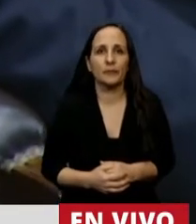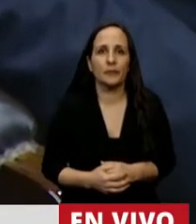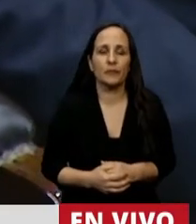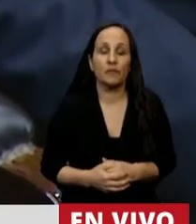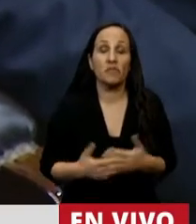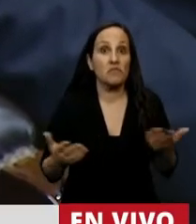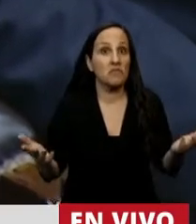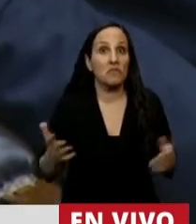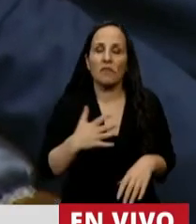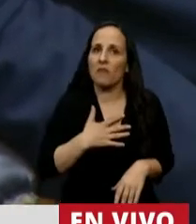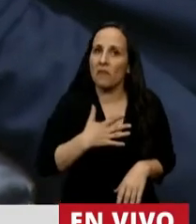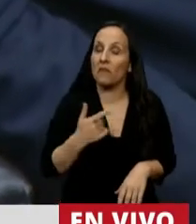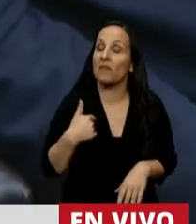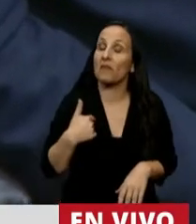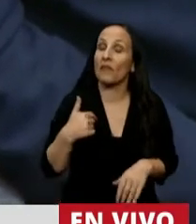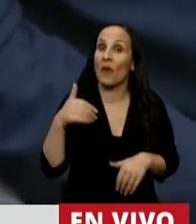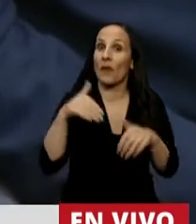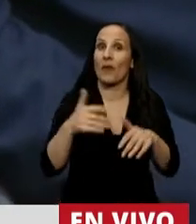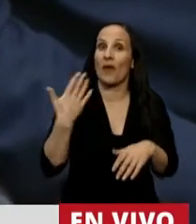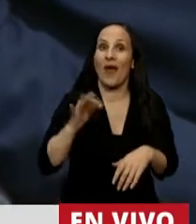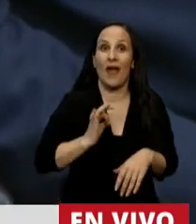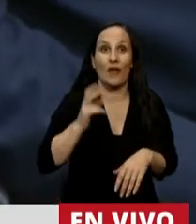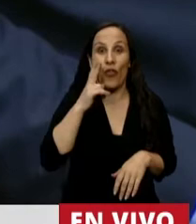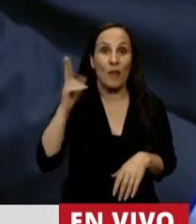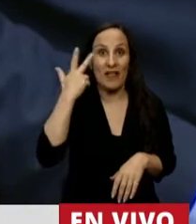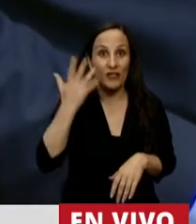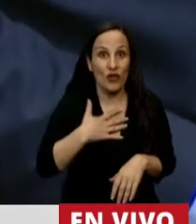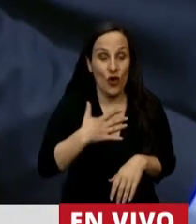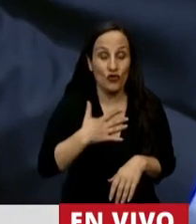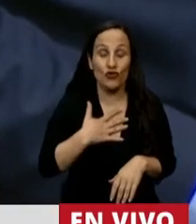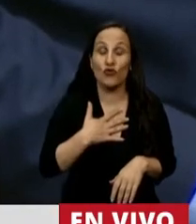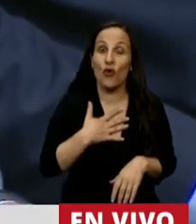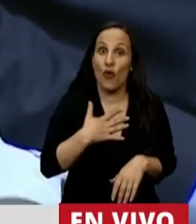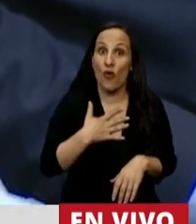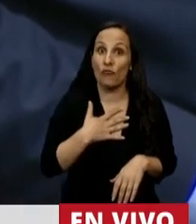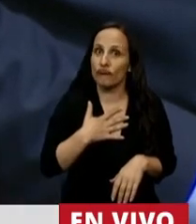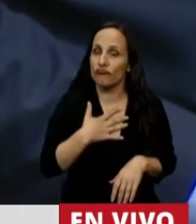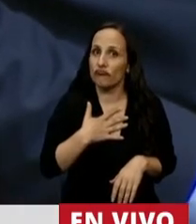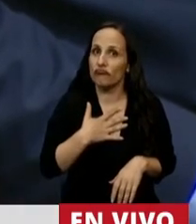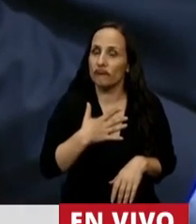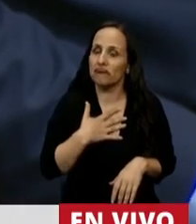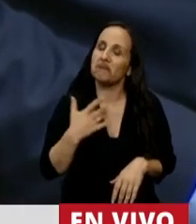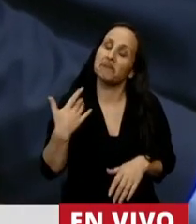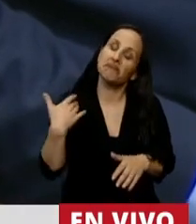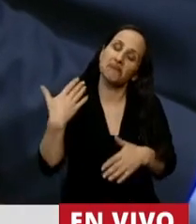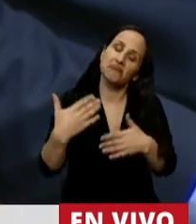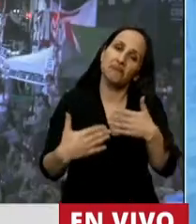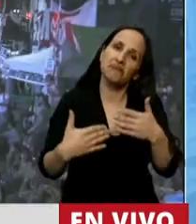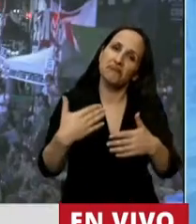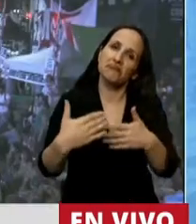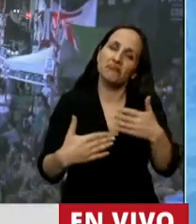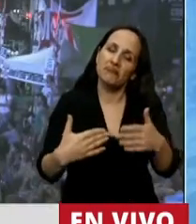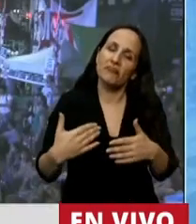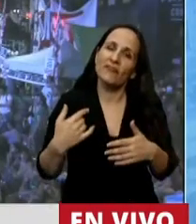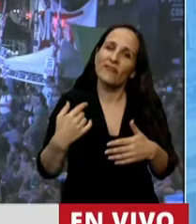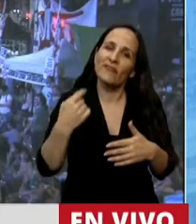La verdad que a mí me tocó votar en el año 2018 y uno va pasando a través del tiempo y va